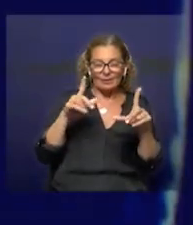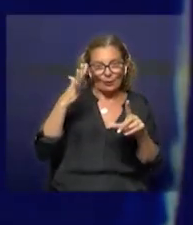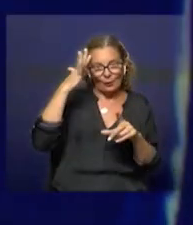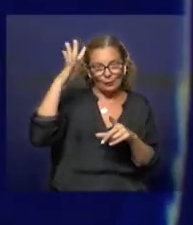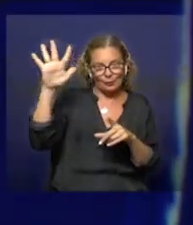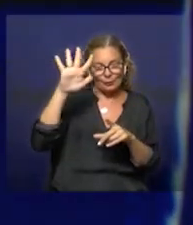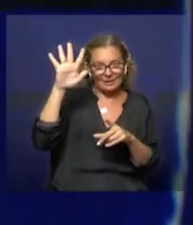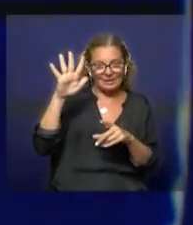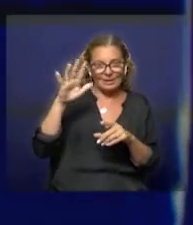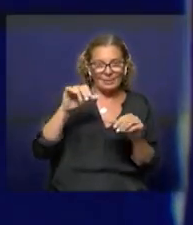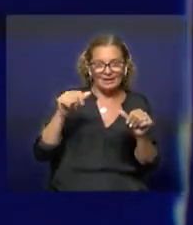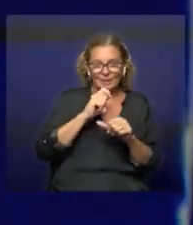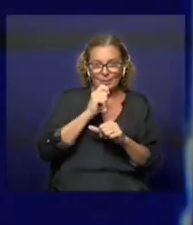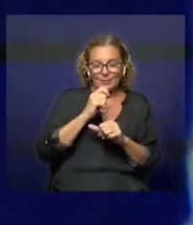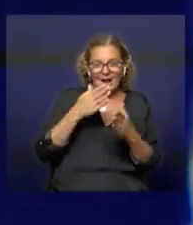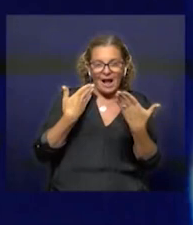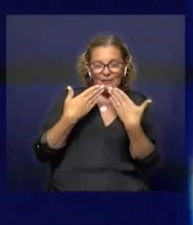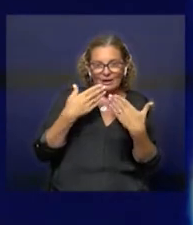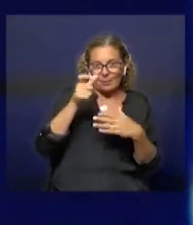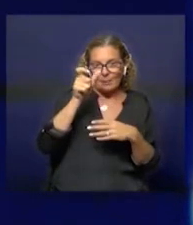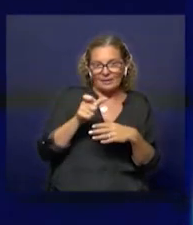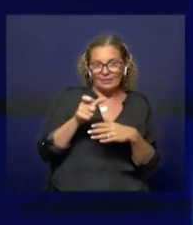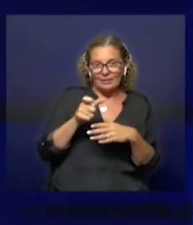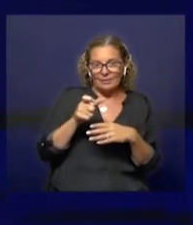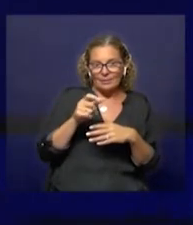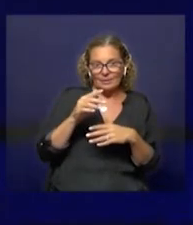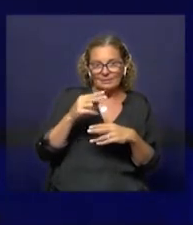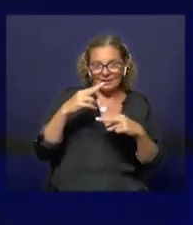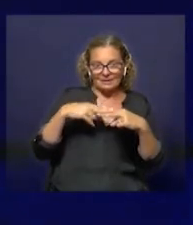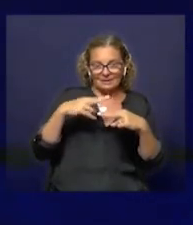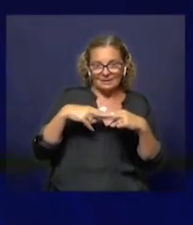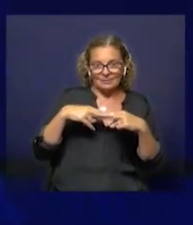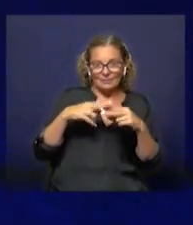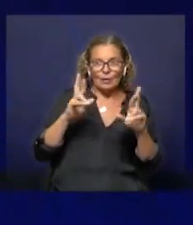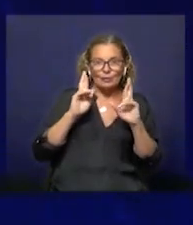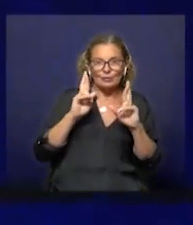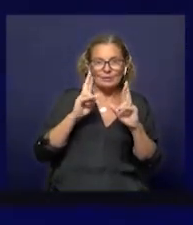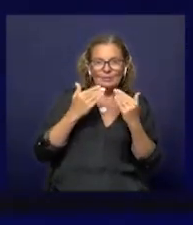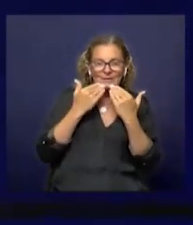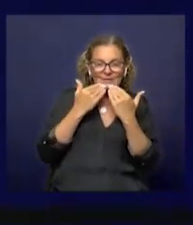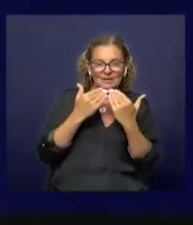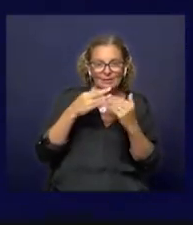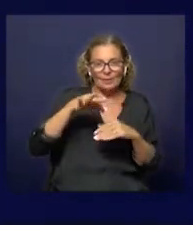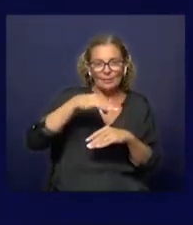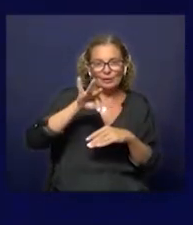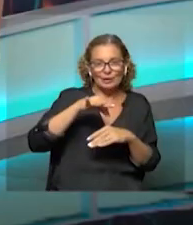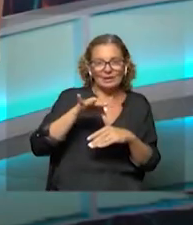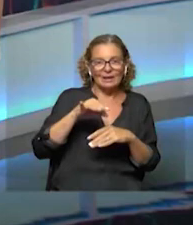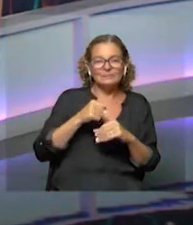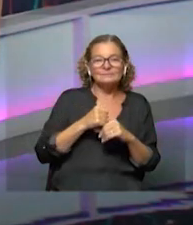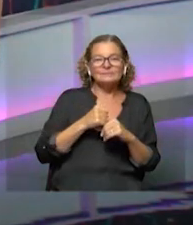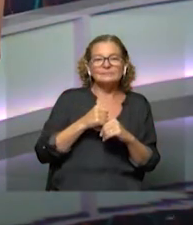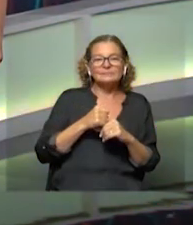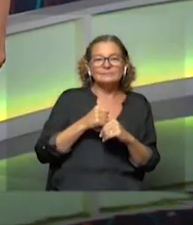cumplido Me encanta hacer como notas hablar con gente Así que voy a estar un poco por las redes TV ciudad por suerte Muchas gracias por la oportunidad excelente